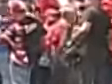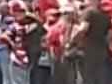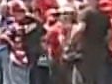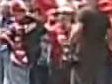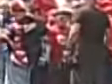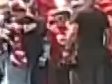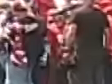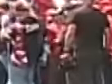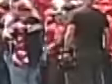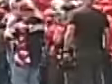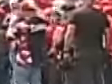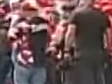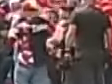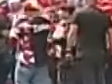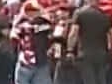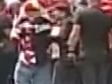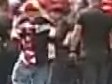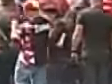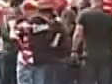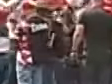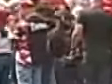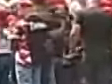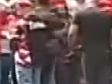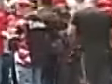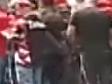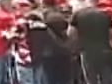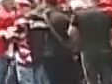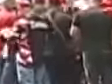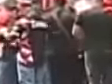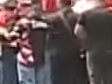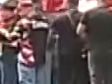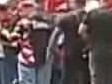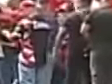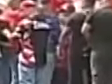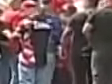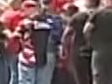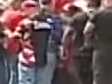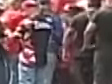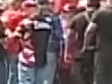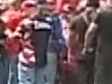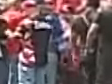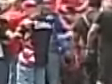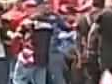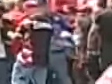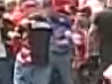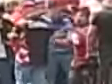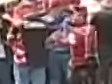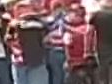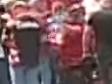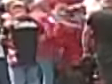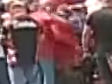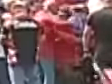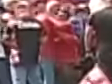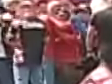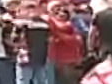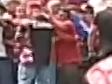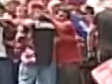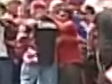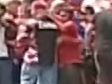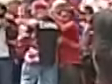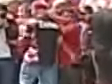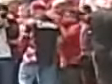la juventud militar liderada por el comandante eterno Hugo Chávez, que daba paso a la Venezuela de la nueva era, a la